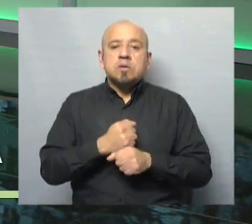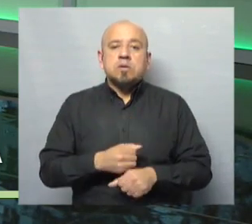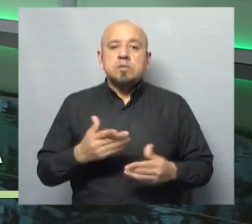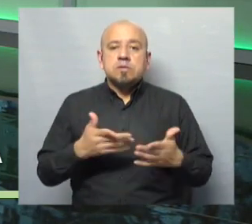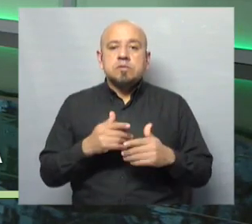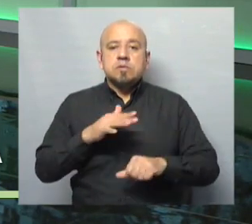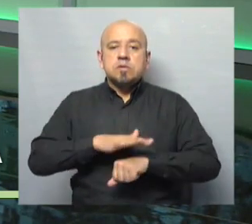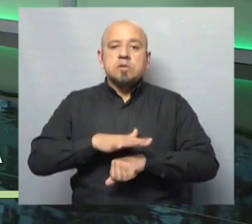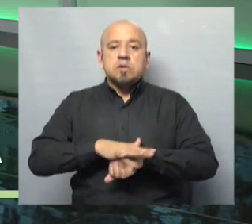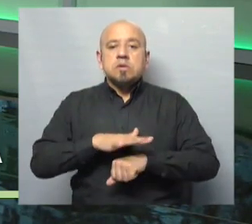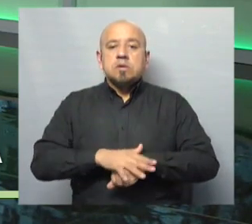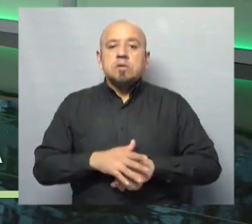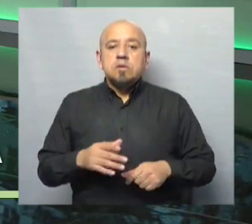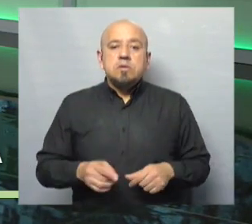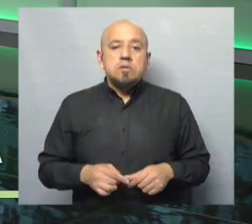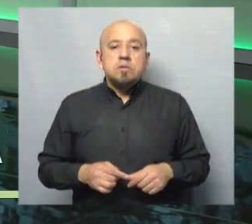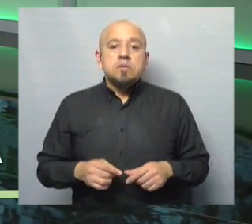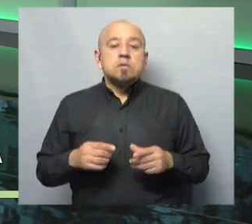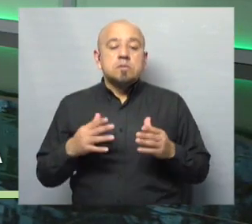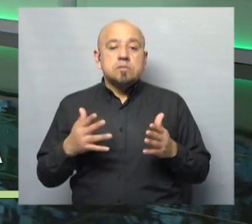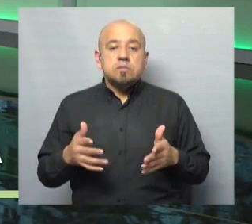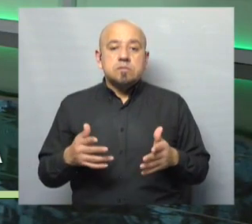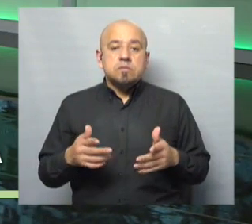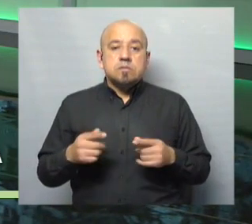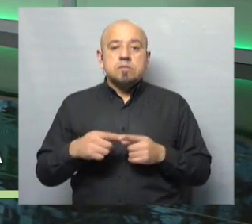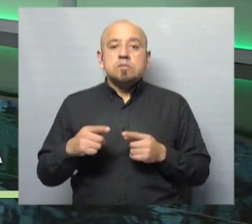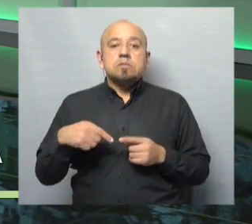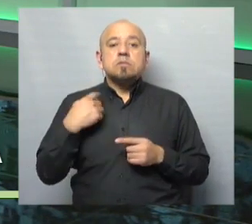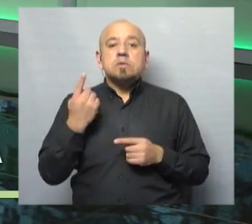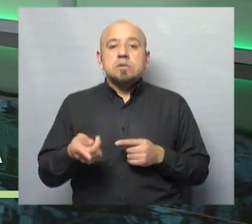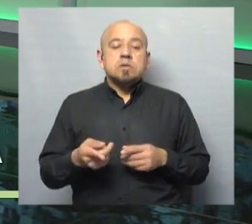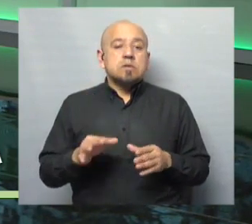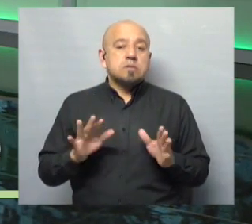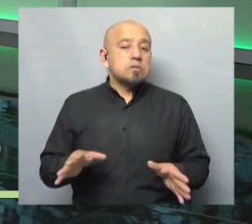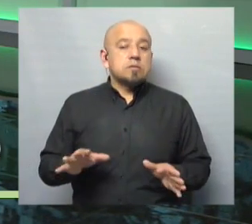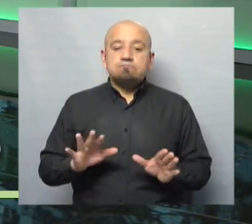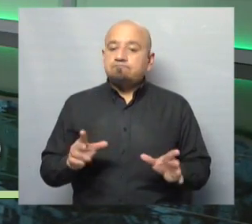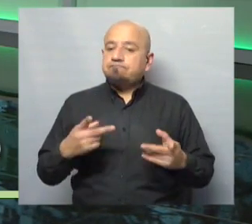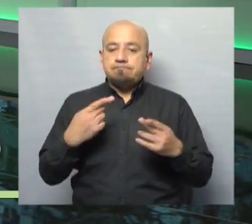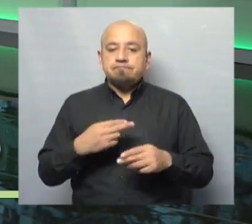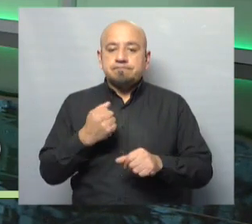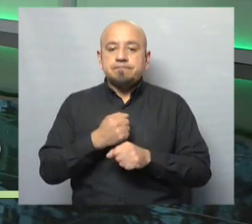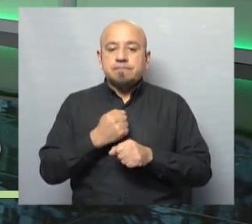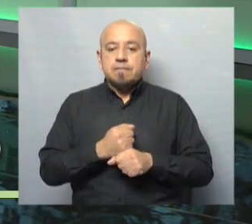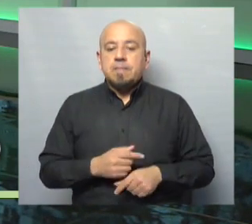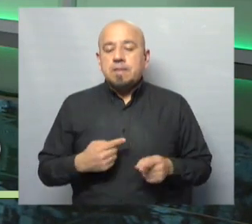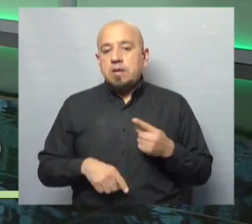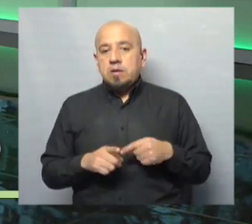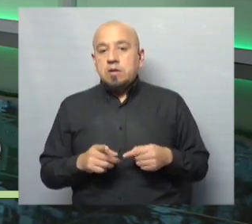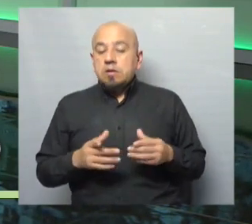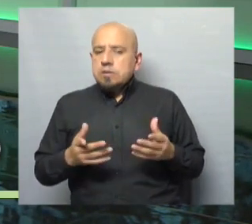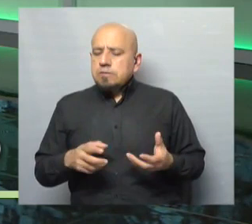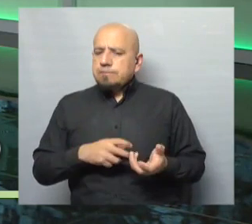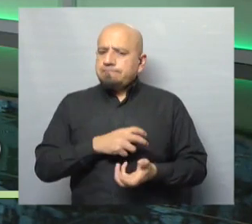momento estos funcionarios y a partir de mañana van a dejar de trabajar y de alguna manera esto genera una